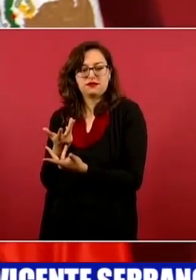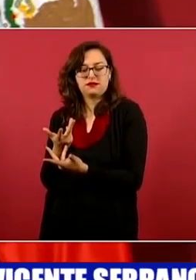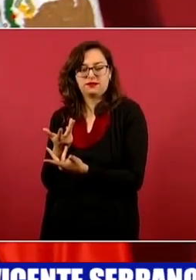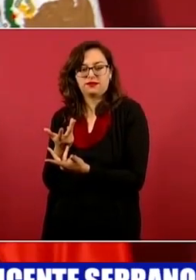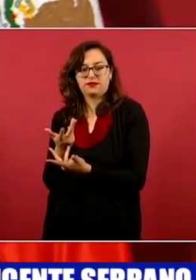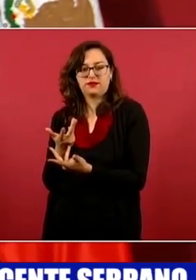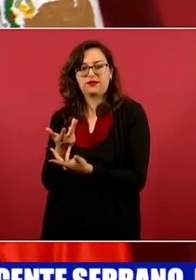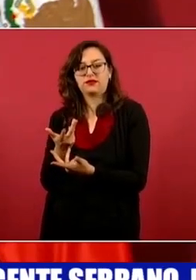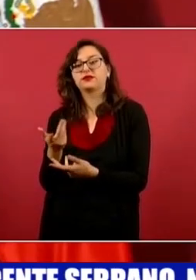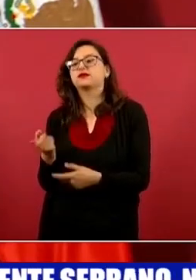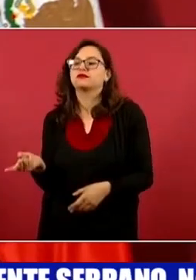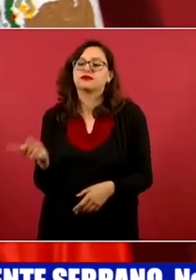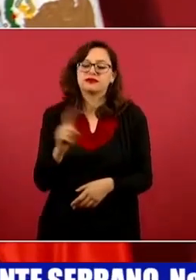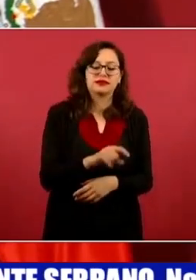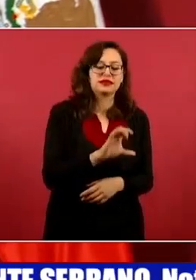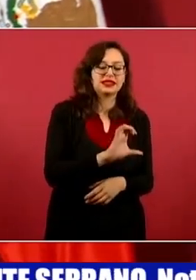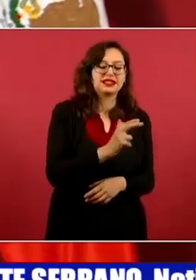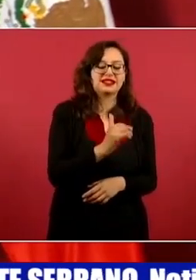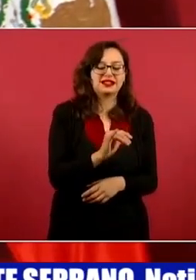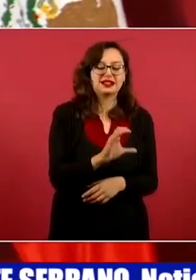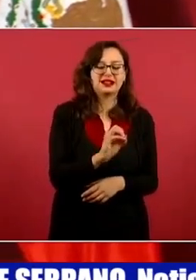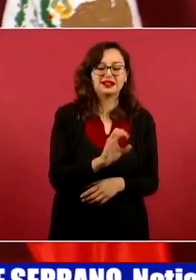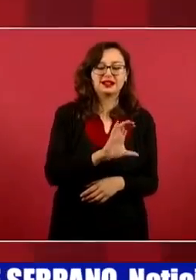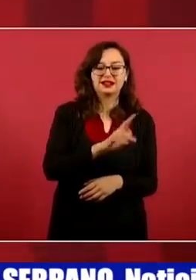Chicoché, saben ustedes,